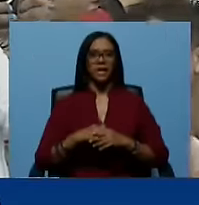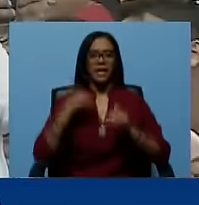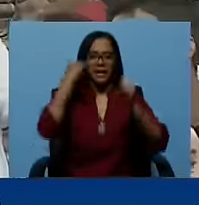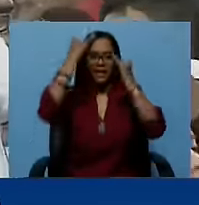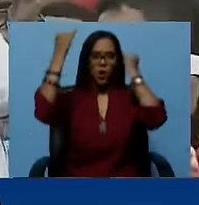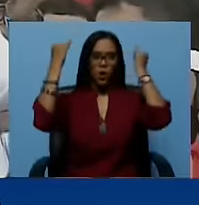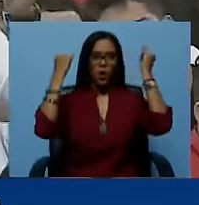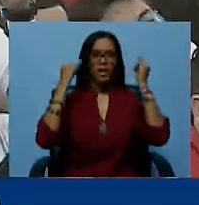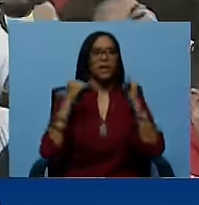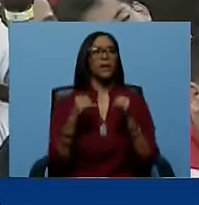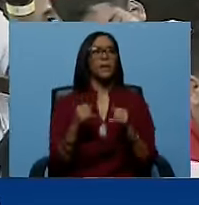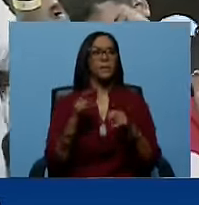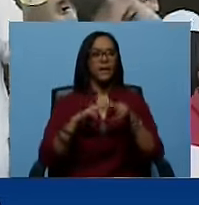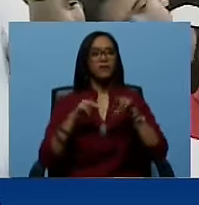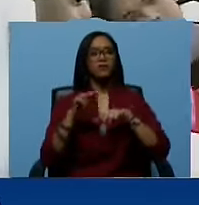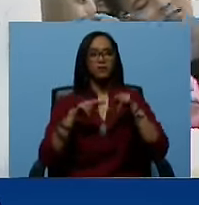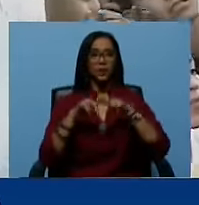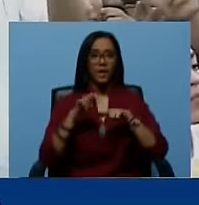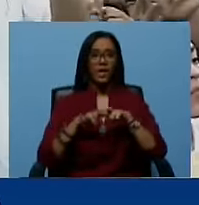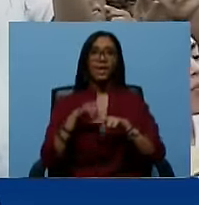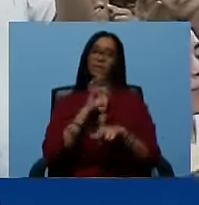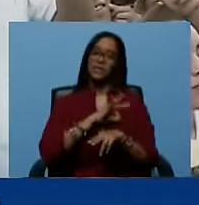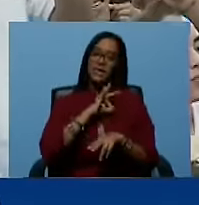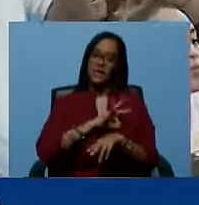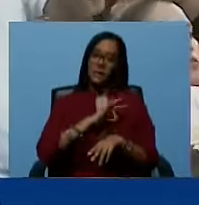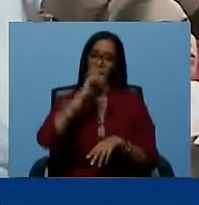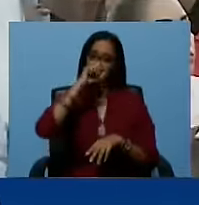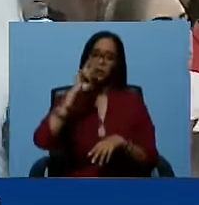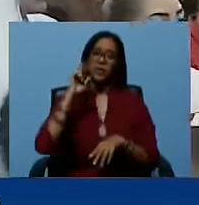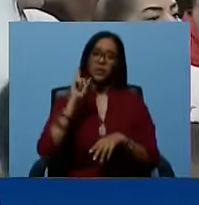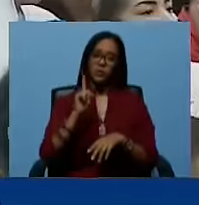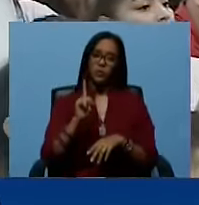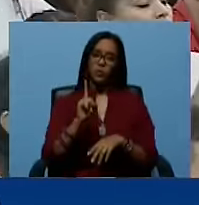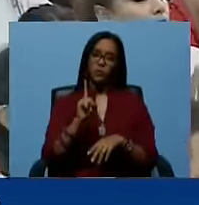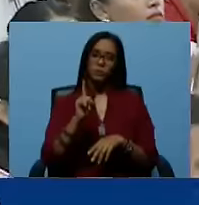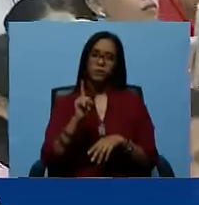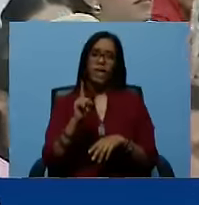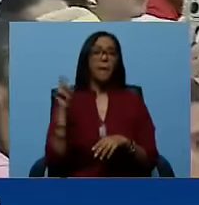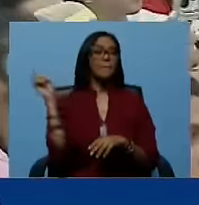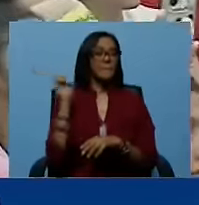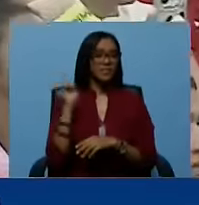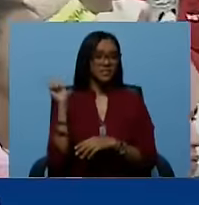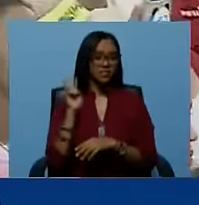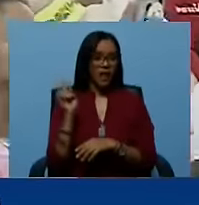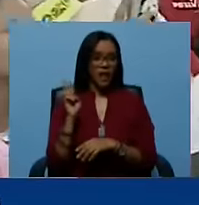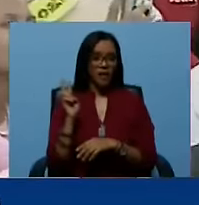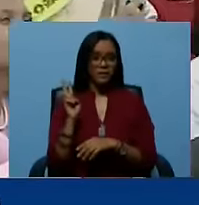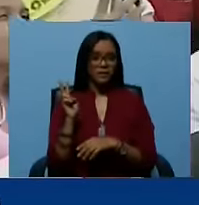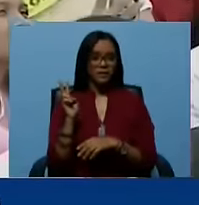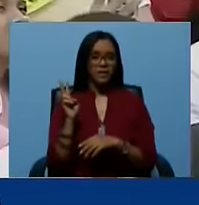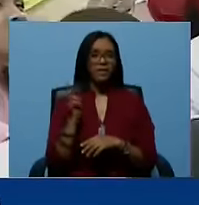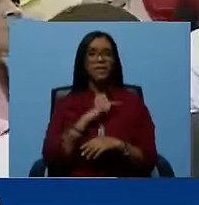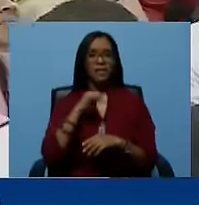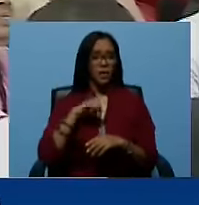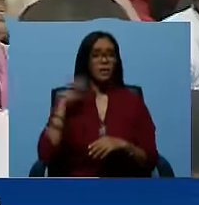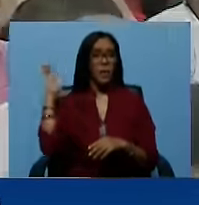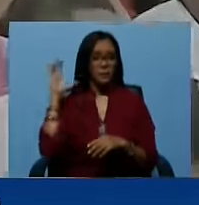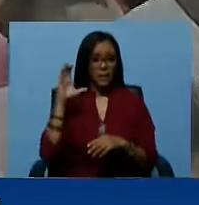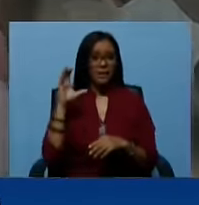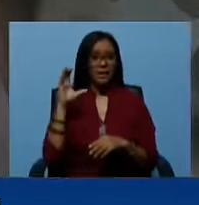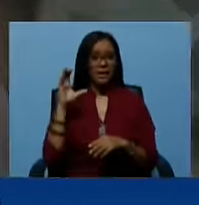ideológica, para construir el socialismo del siglo XXI en Venezuela y en nuestra patria